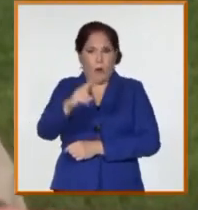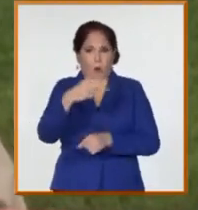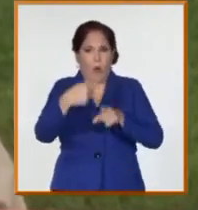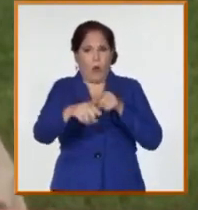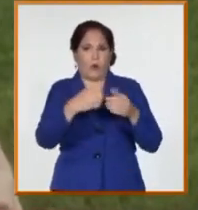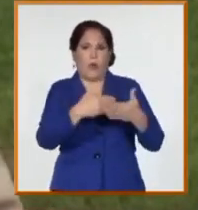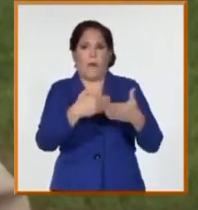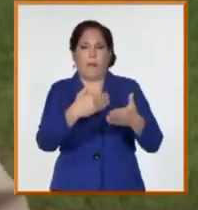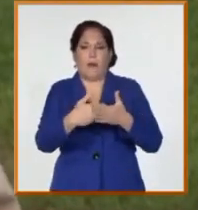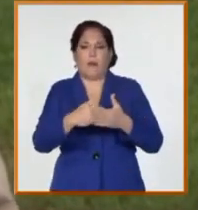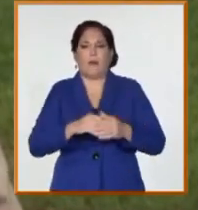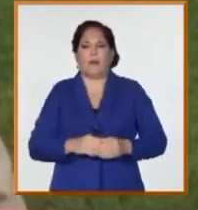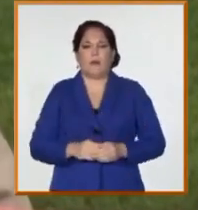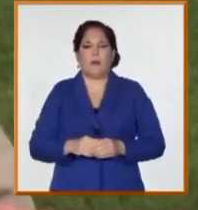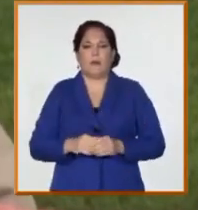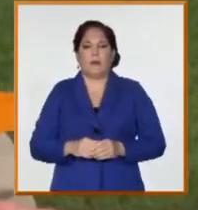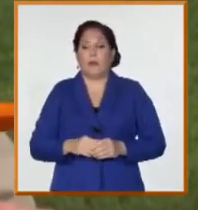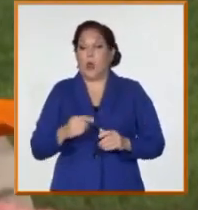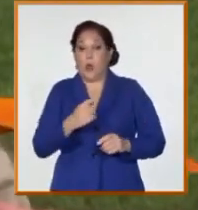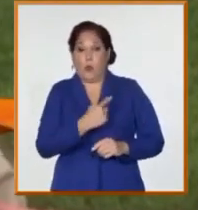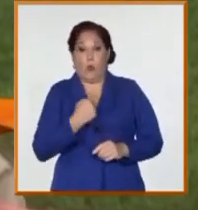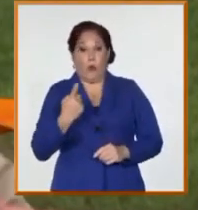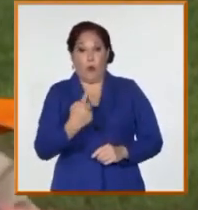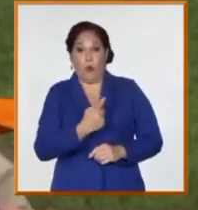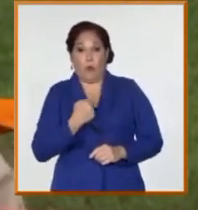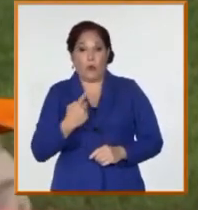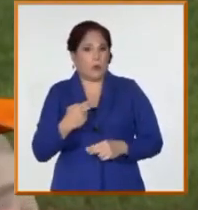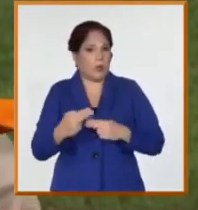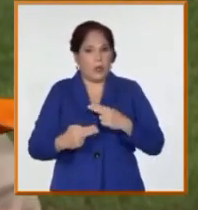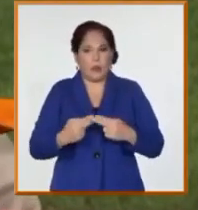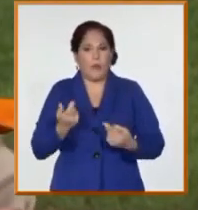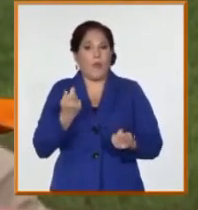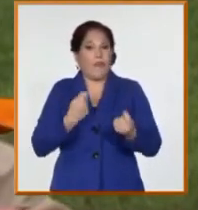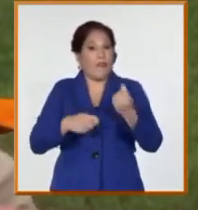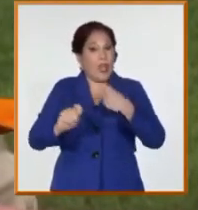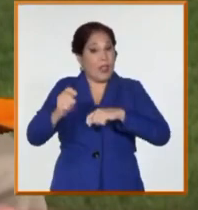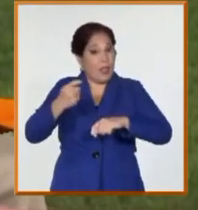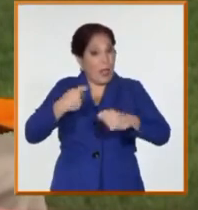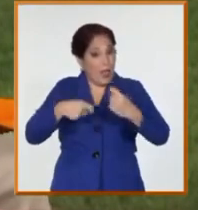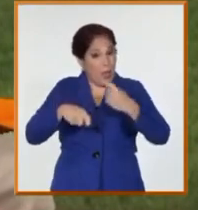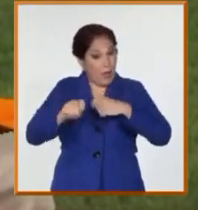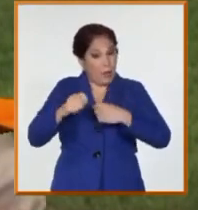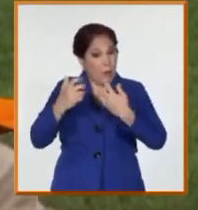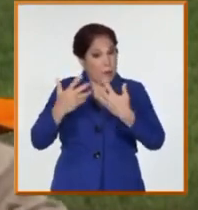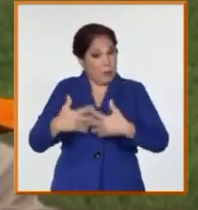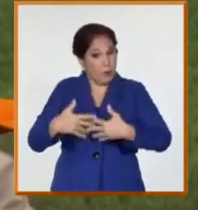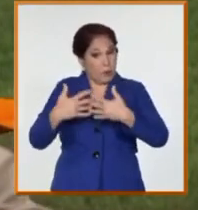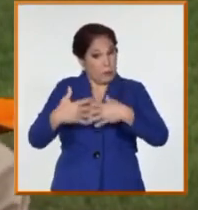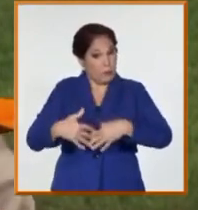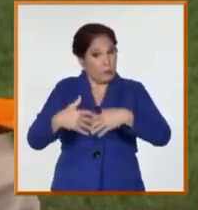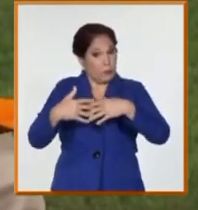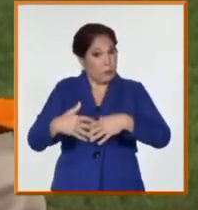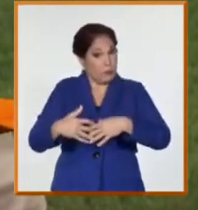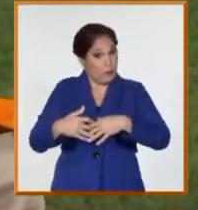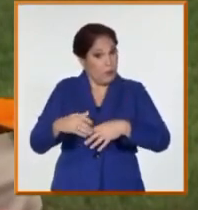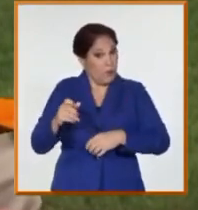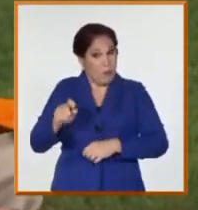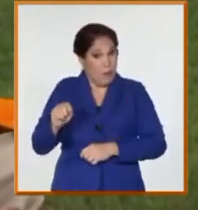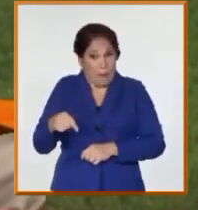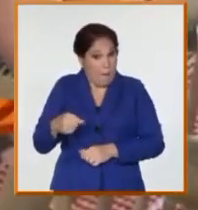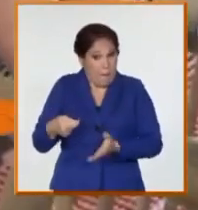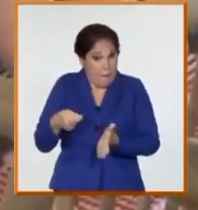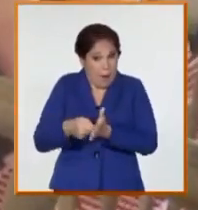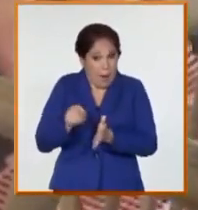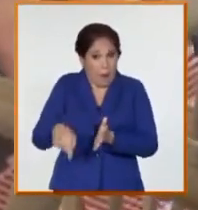en relación de que nosotros tenemos vendemos la producción y enseguida nos